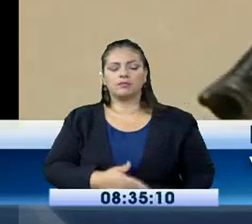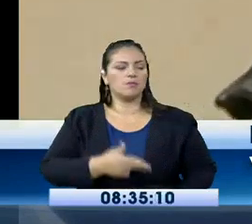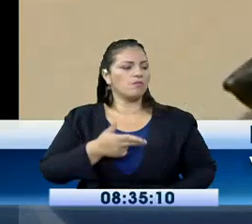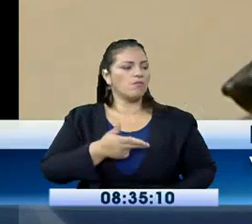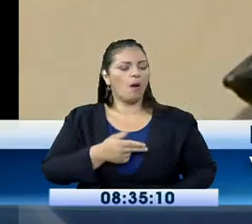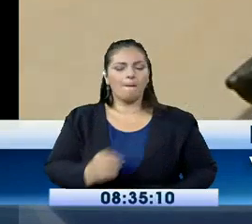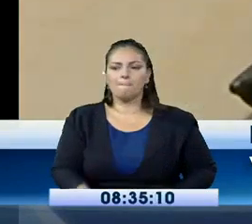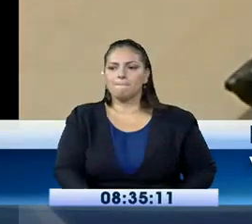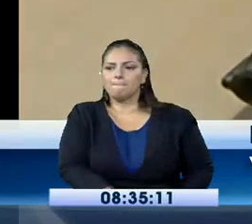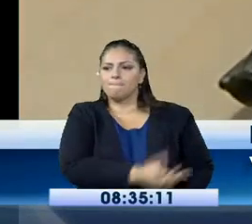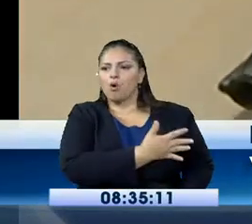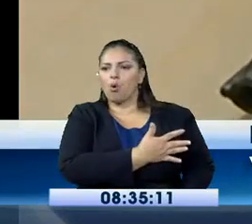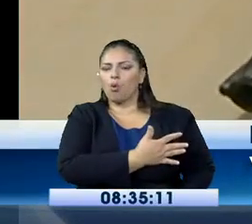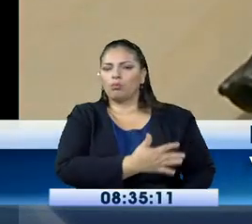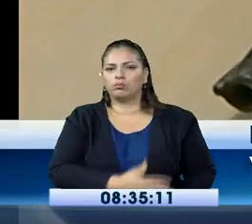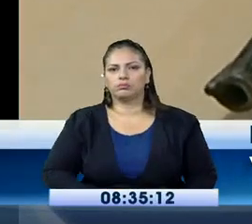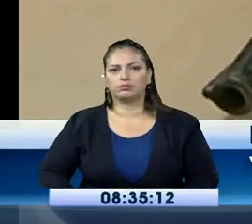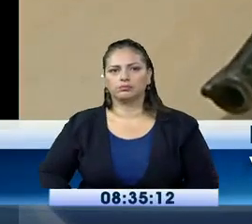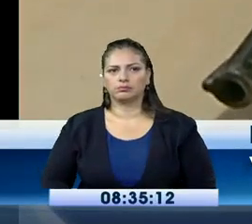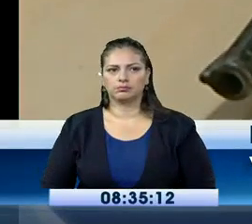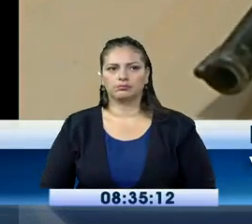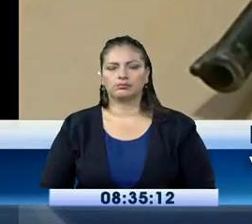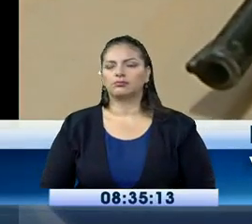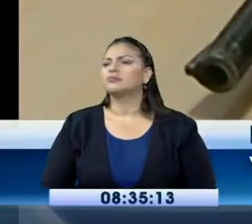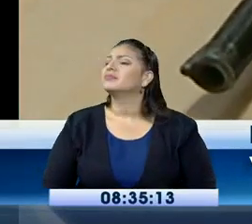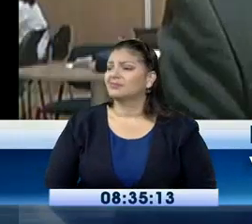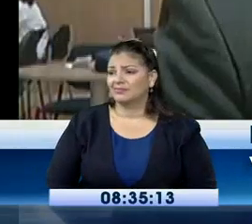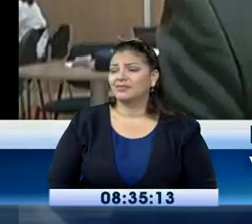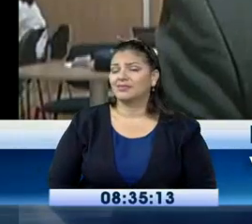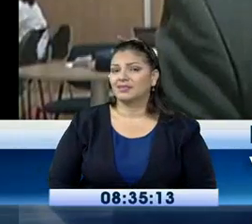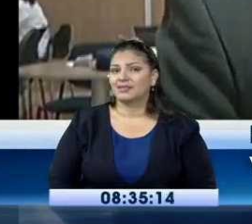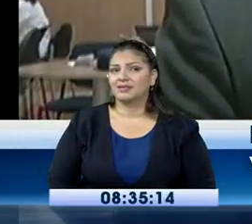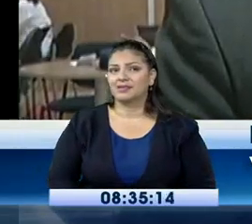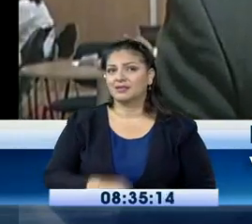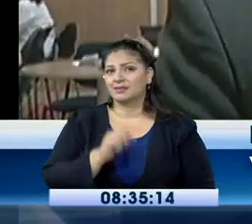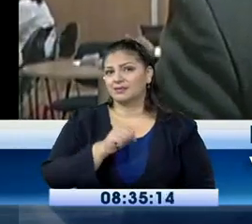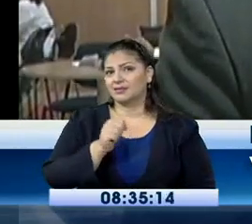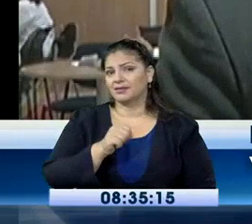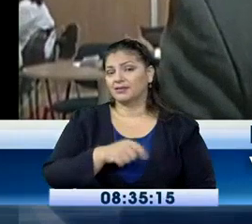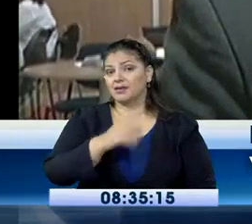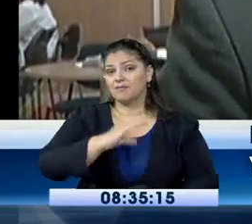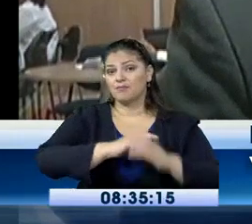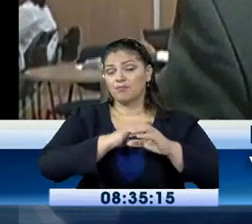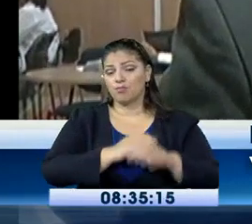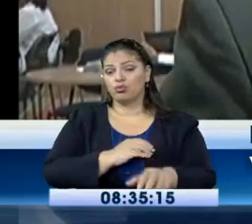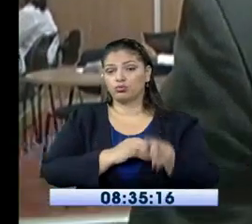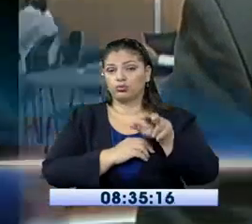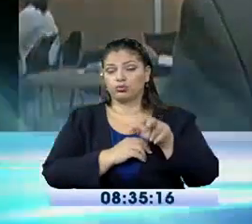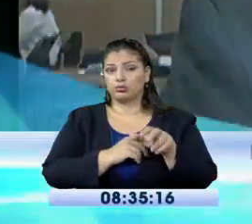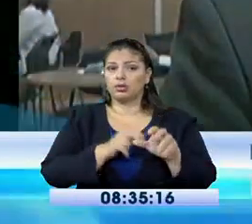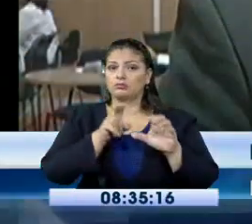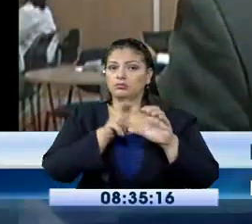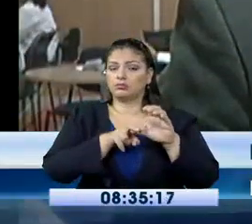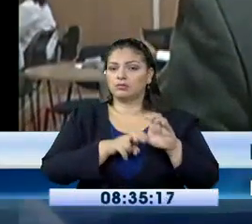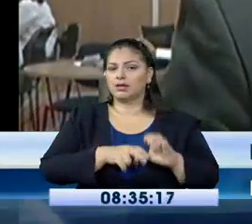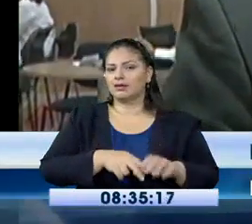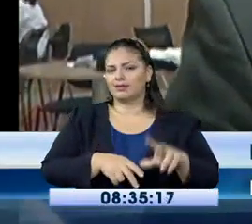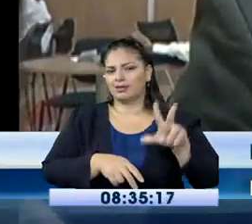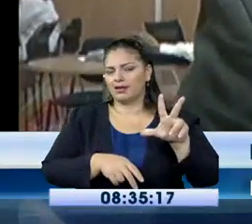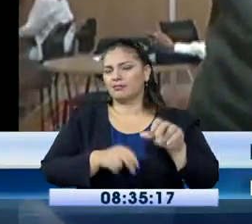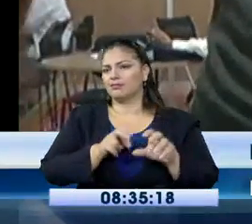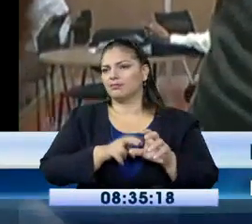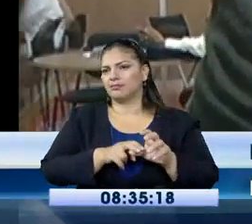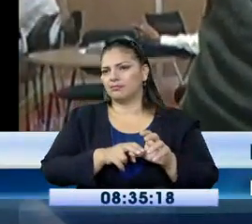portaba consigo. Se dieron a la fuga. En un semáforo paran, se bajan los tres ocupantes de ese vehículo, el